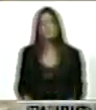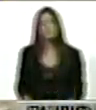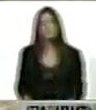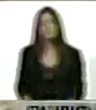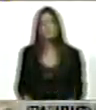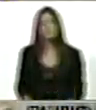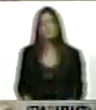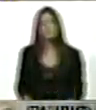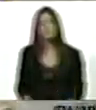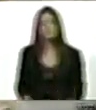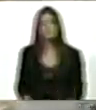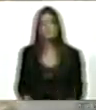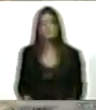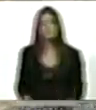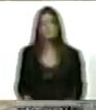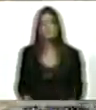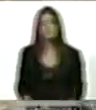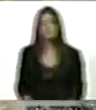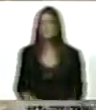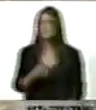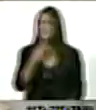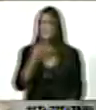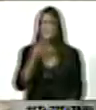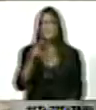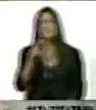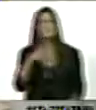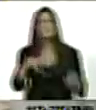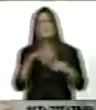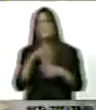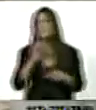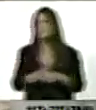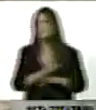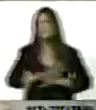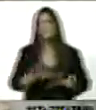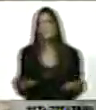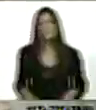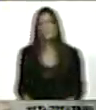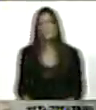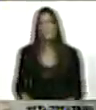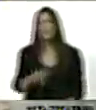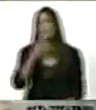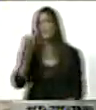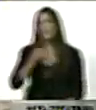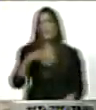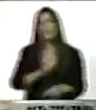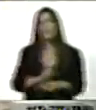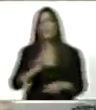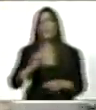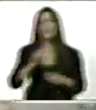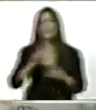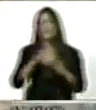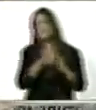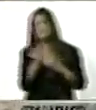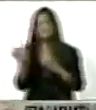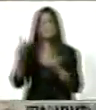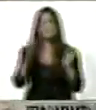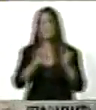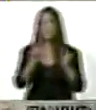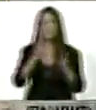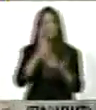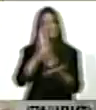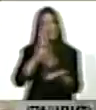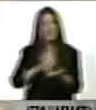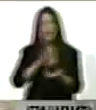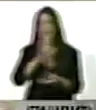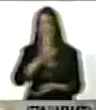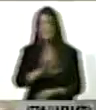absolutamente pueril denegar la realidad. La realidad es la realidad. La realidad no puede ser torcida ni cambiada, existe.